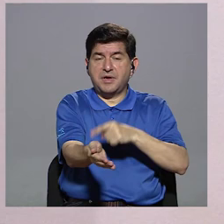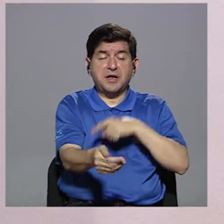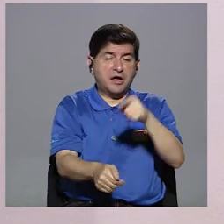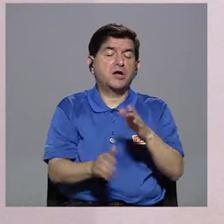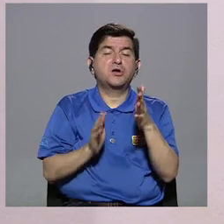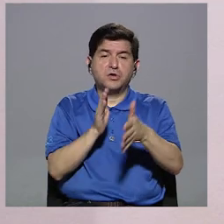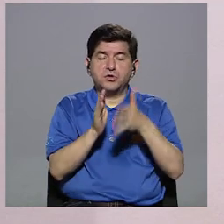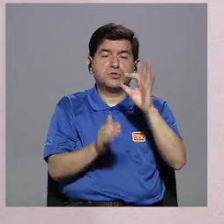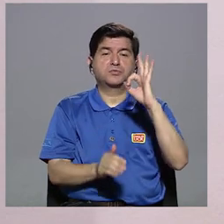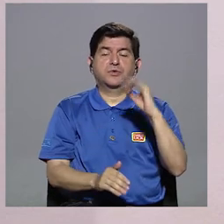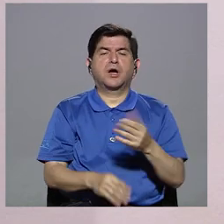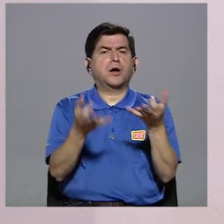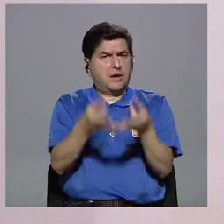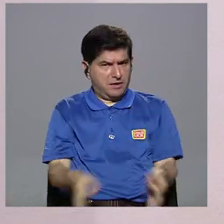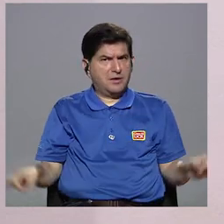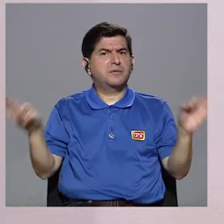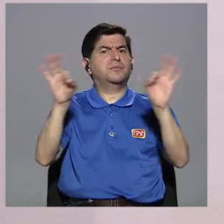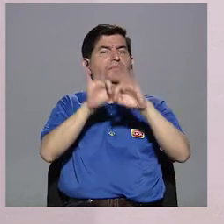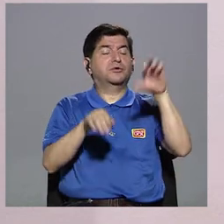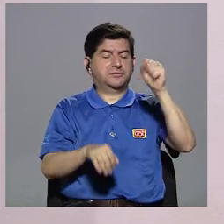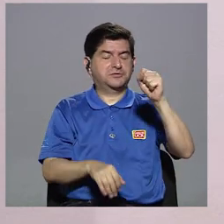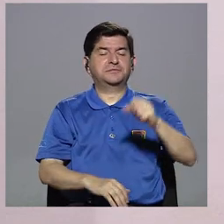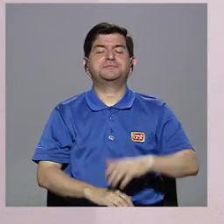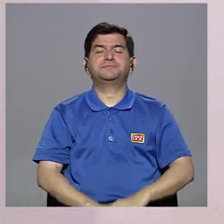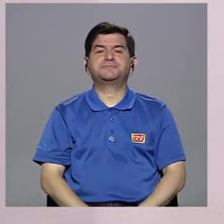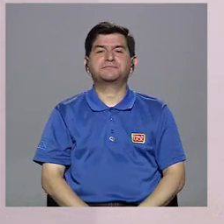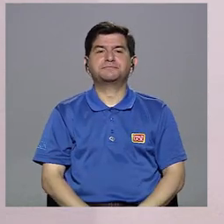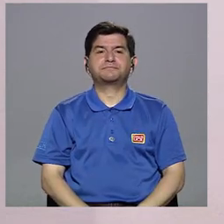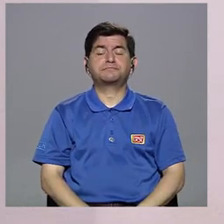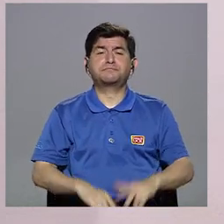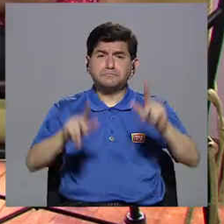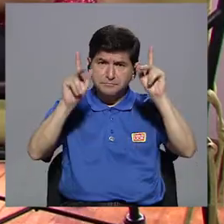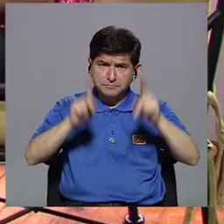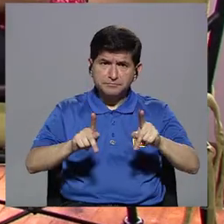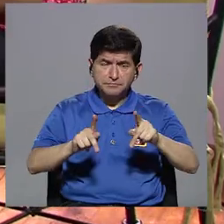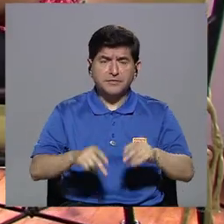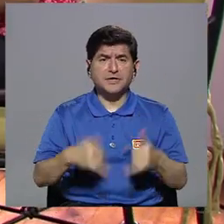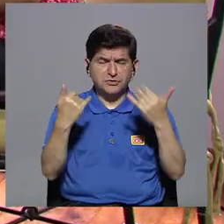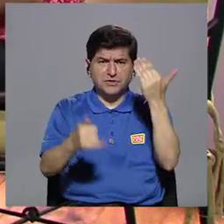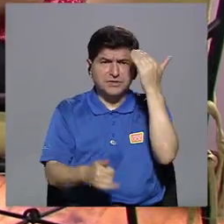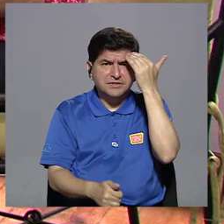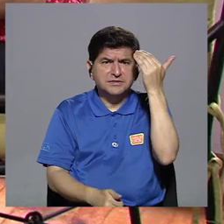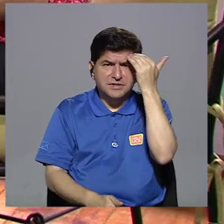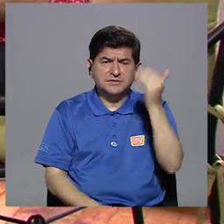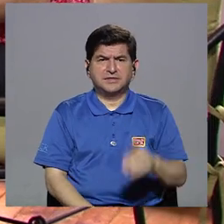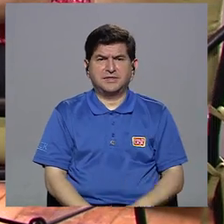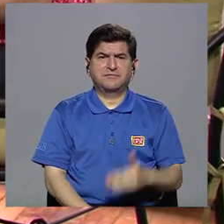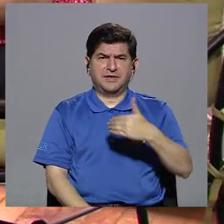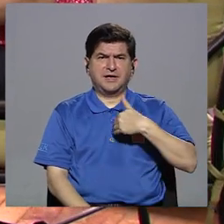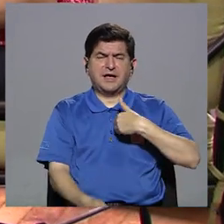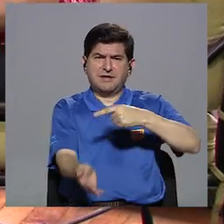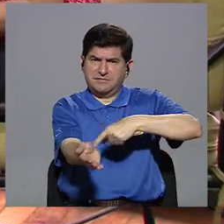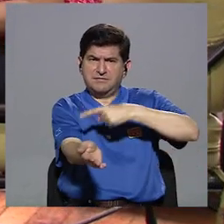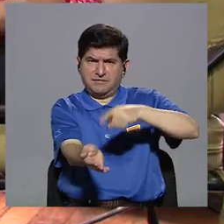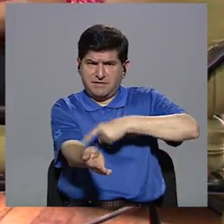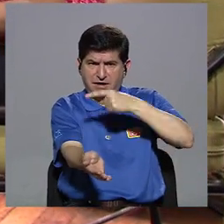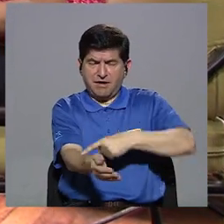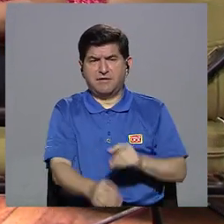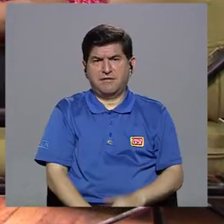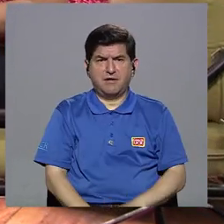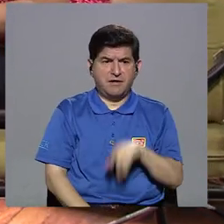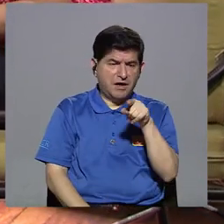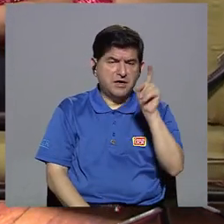porque se cuidan cambio importante importantísimo claro y las personas que bueno que ya saben que tienen diabetes